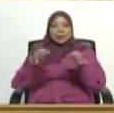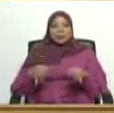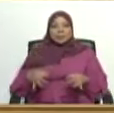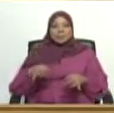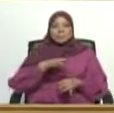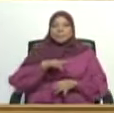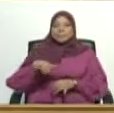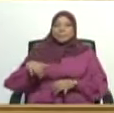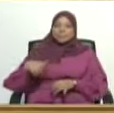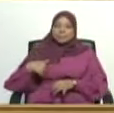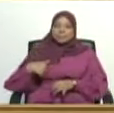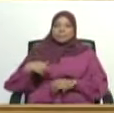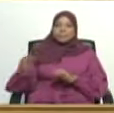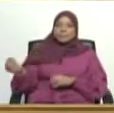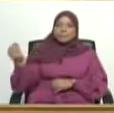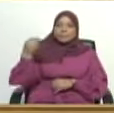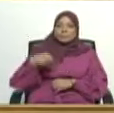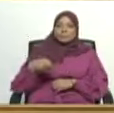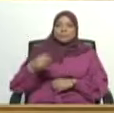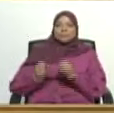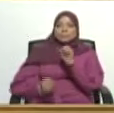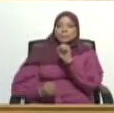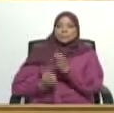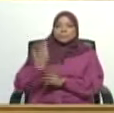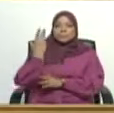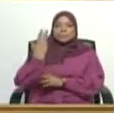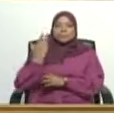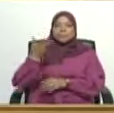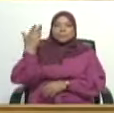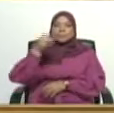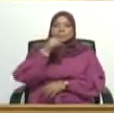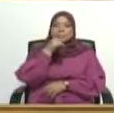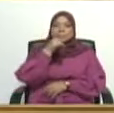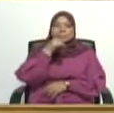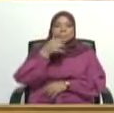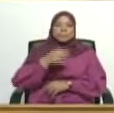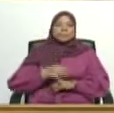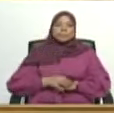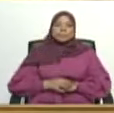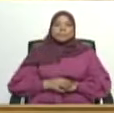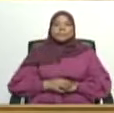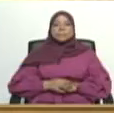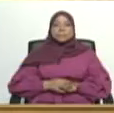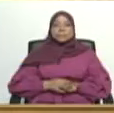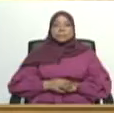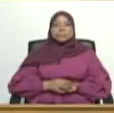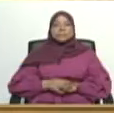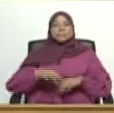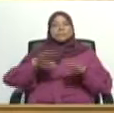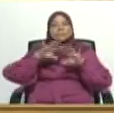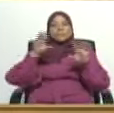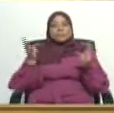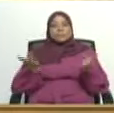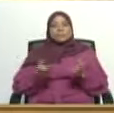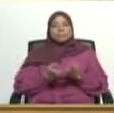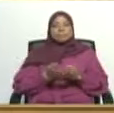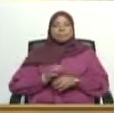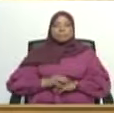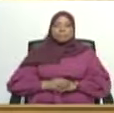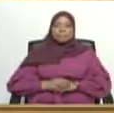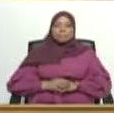se agrega la inmensa hipocresía del mundo